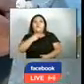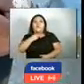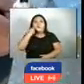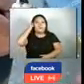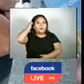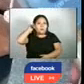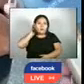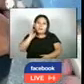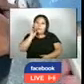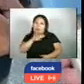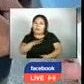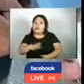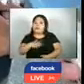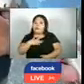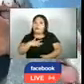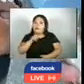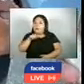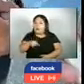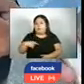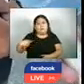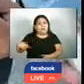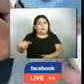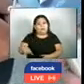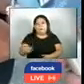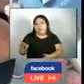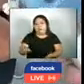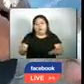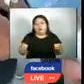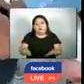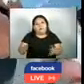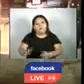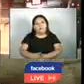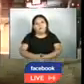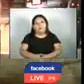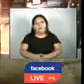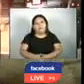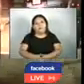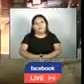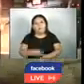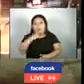situación, que es casi siempre se ha dado esto, pero realmente